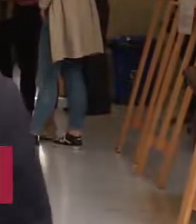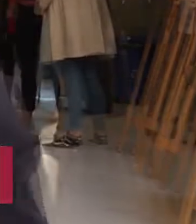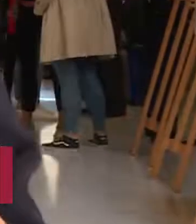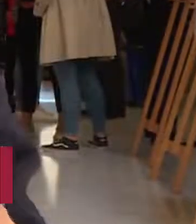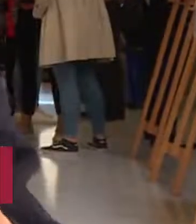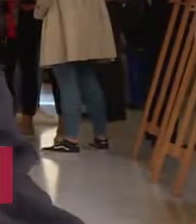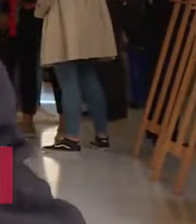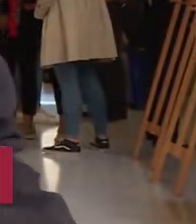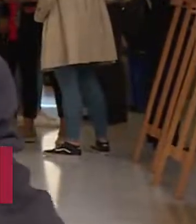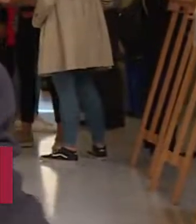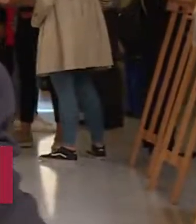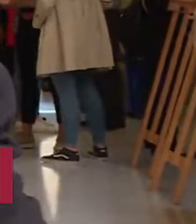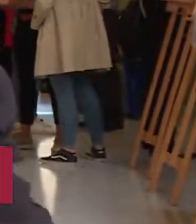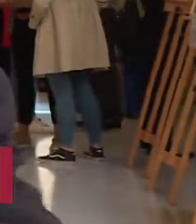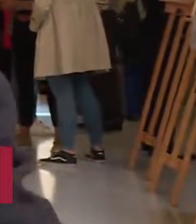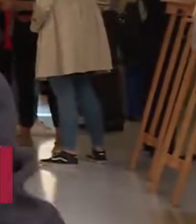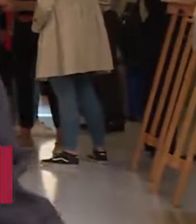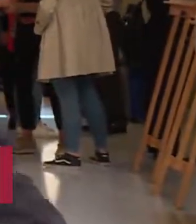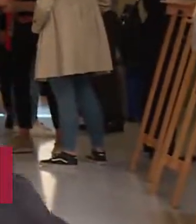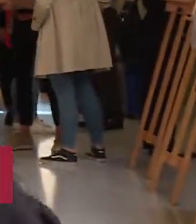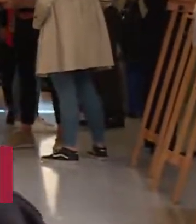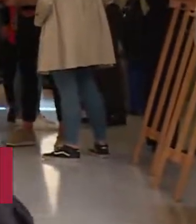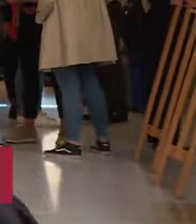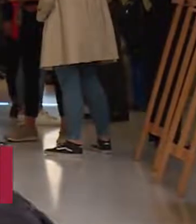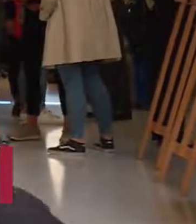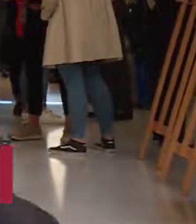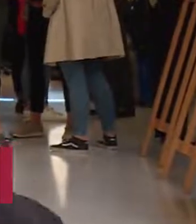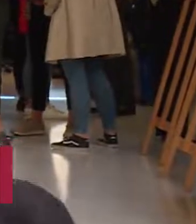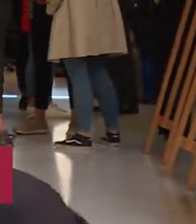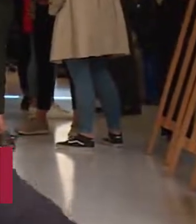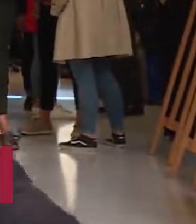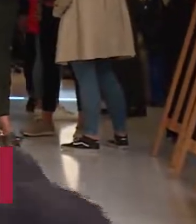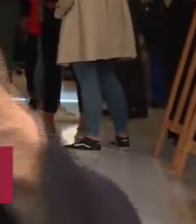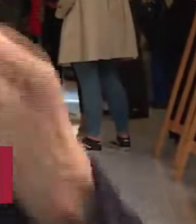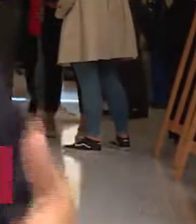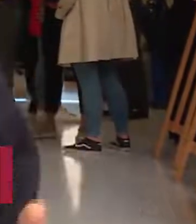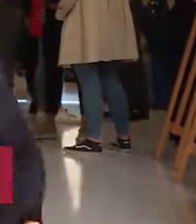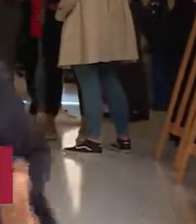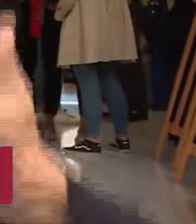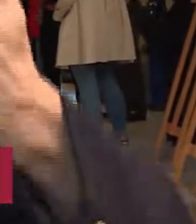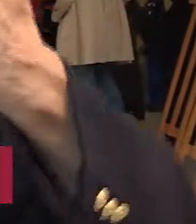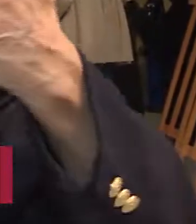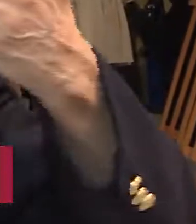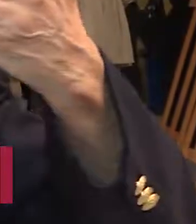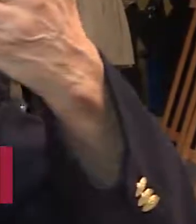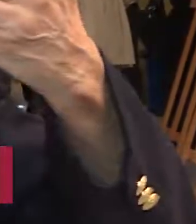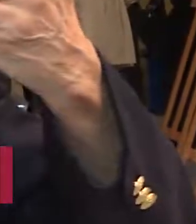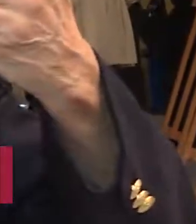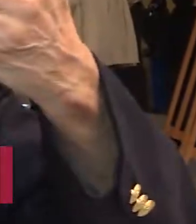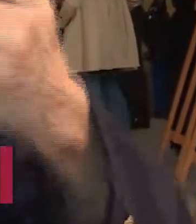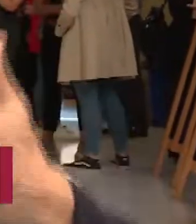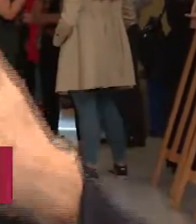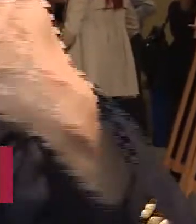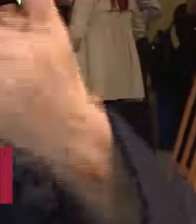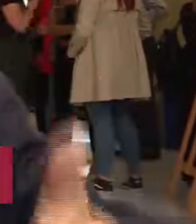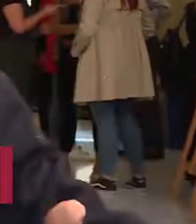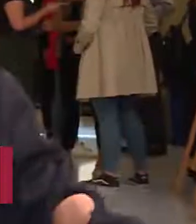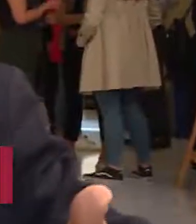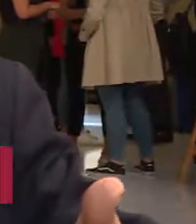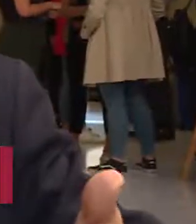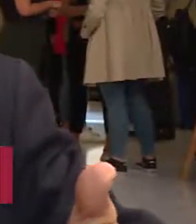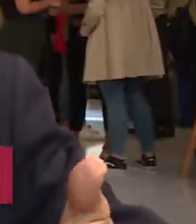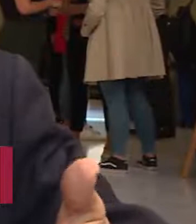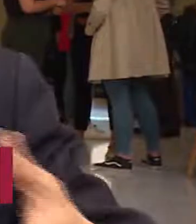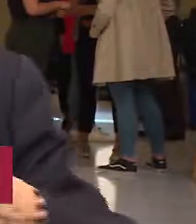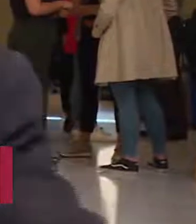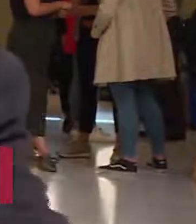al odio. La operación Jungla, todas esas cuestiones armadas por organismos que deben hacer